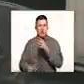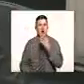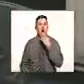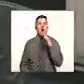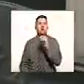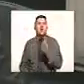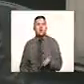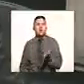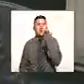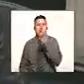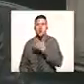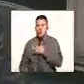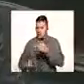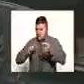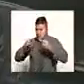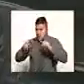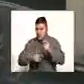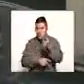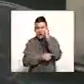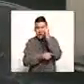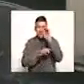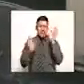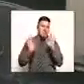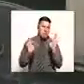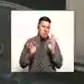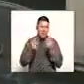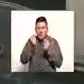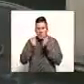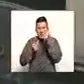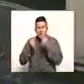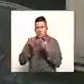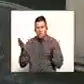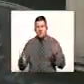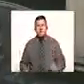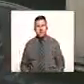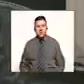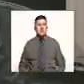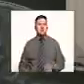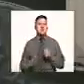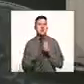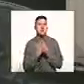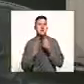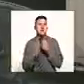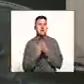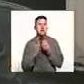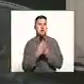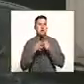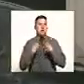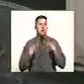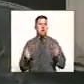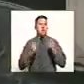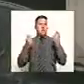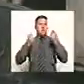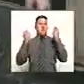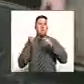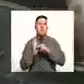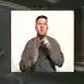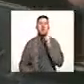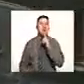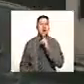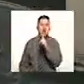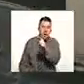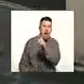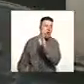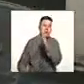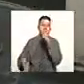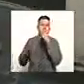este debate, sea político o sea económico, siga insistiendo en que puede hacer campaña con mentiras, lo vamos a